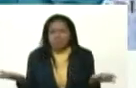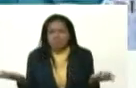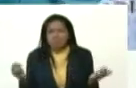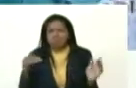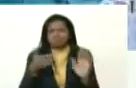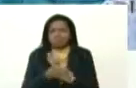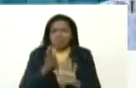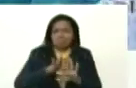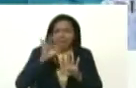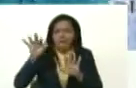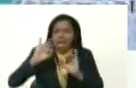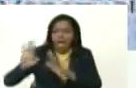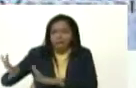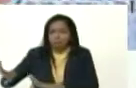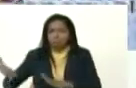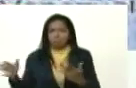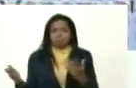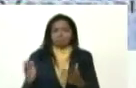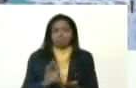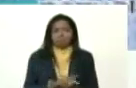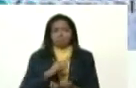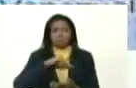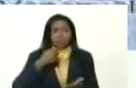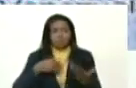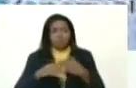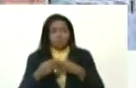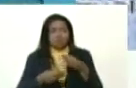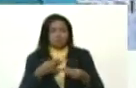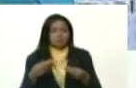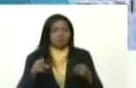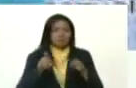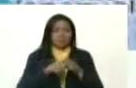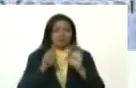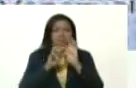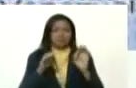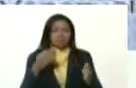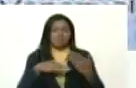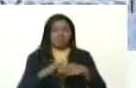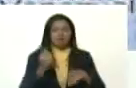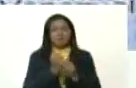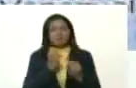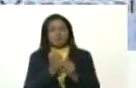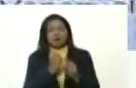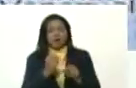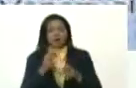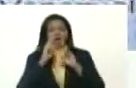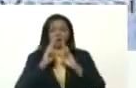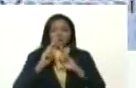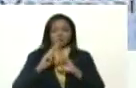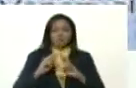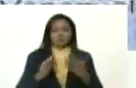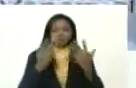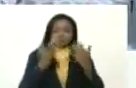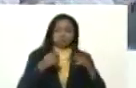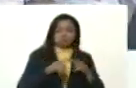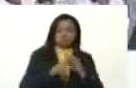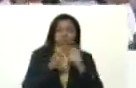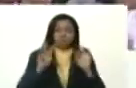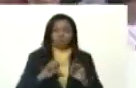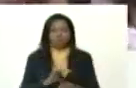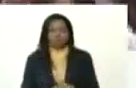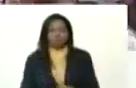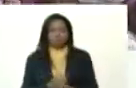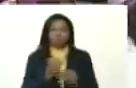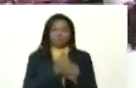Dejémoslos a ellos con su bla, bla, bla. Y nosotros vayámonos a trabajar con resultados en las manos, con